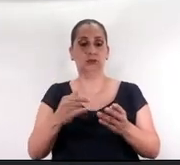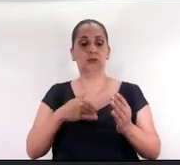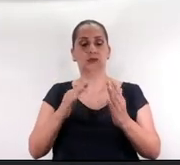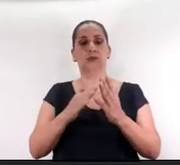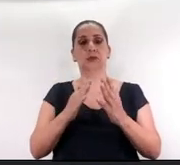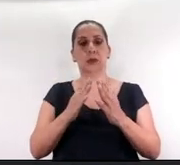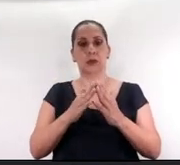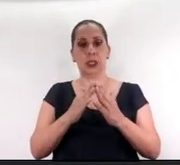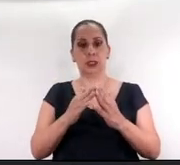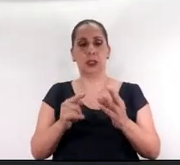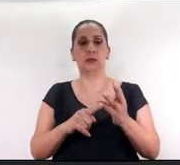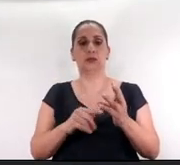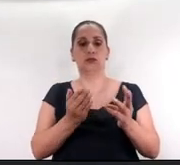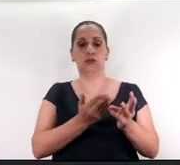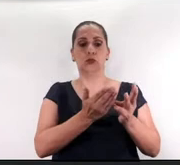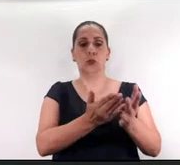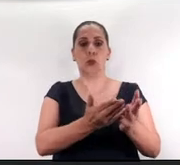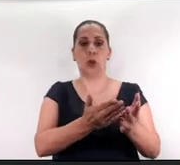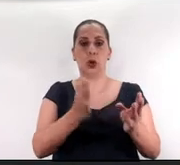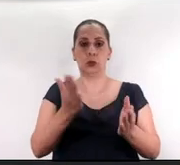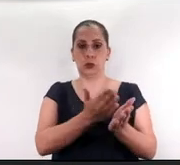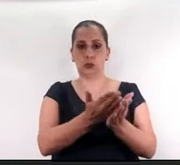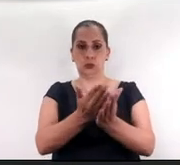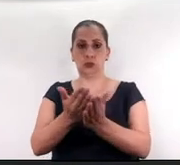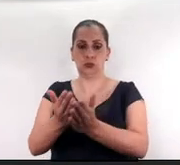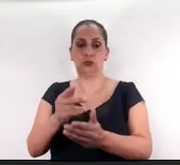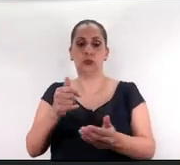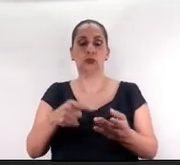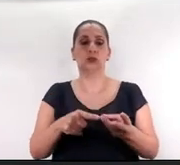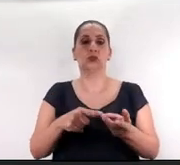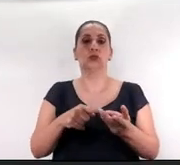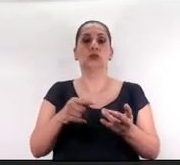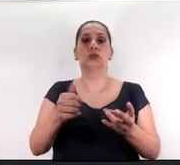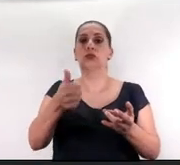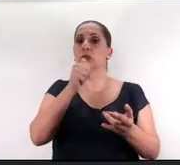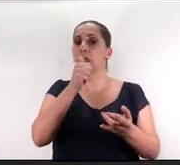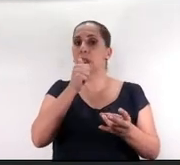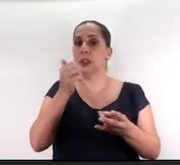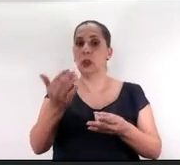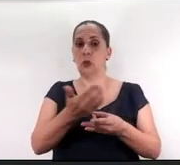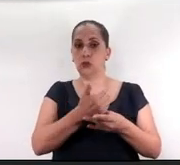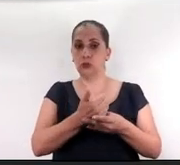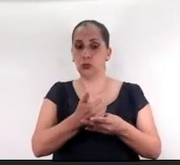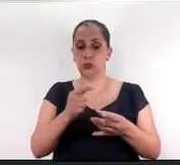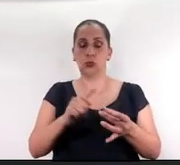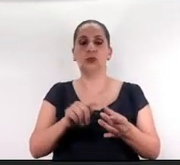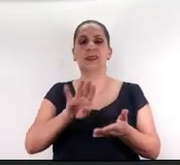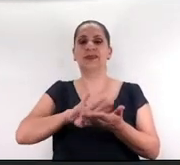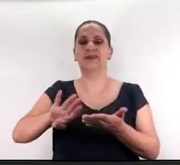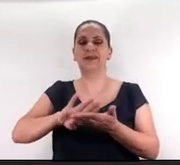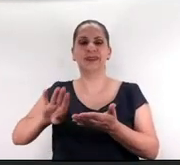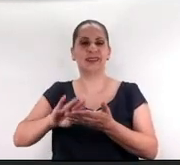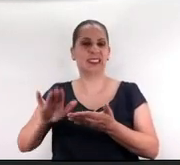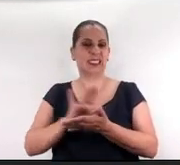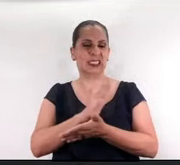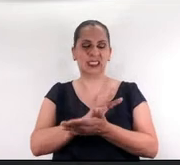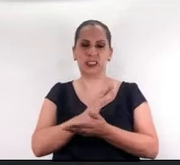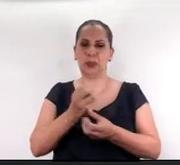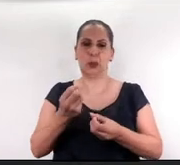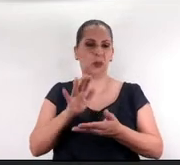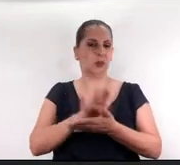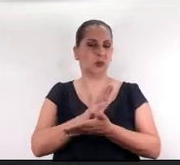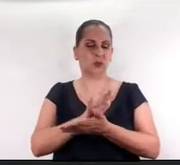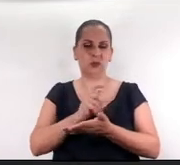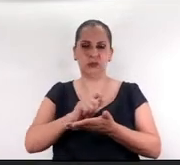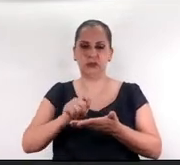vivienda, los puertos, el recurso hídrico, la simplificación de trámites, la energía e